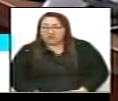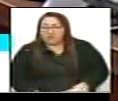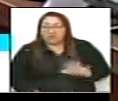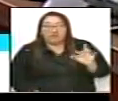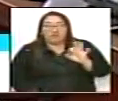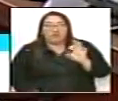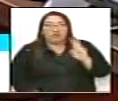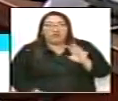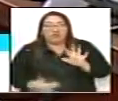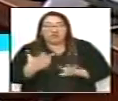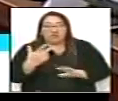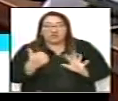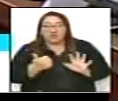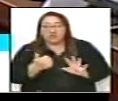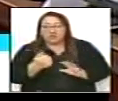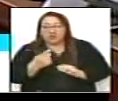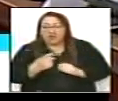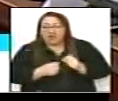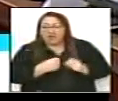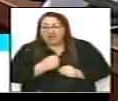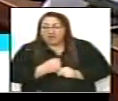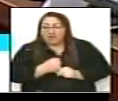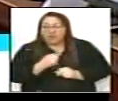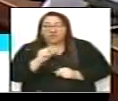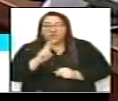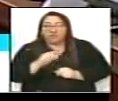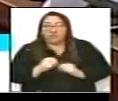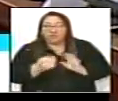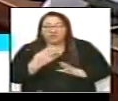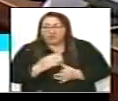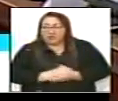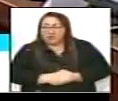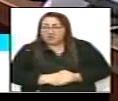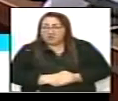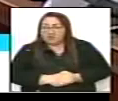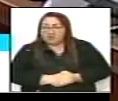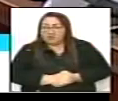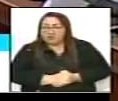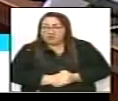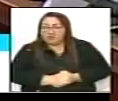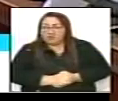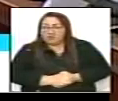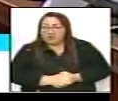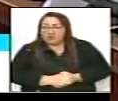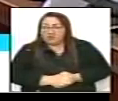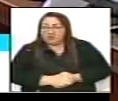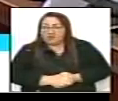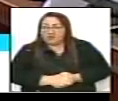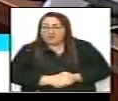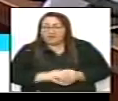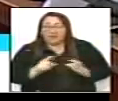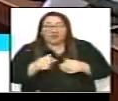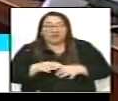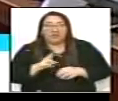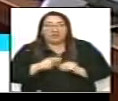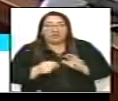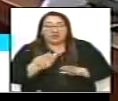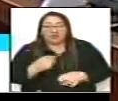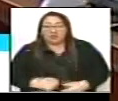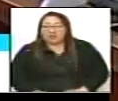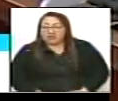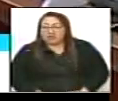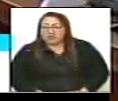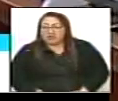año 2013, la 6 del año 2014, de febrero del año 2014, la 7 de julio